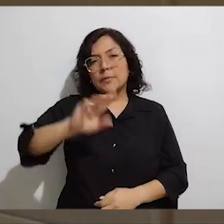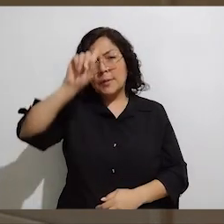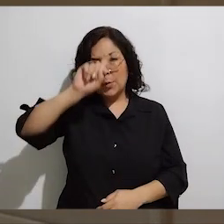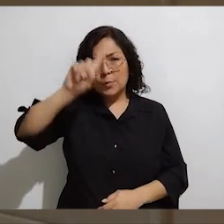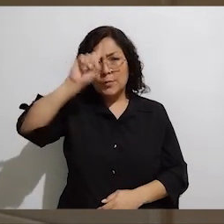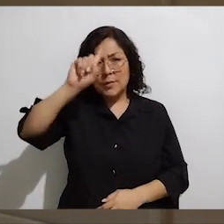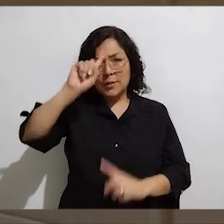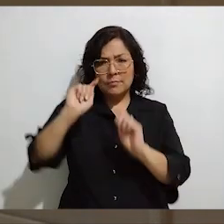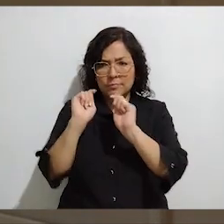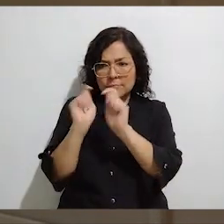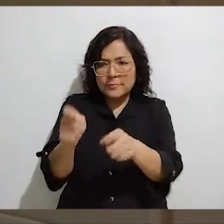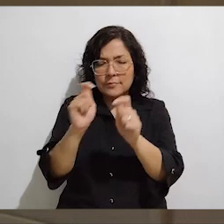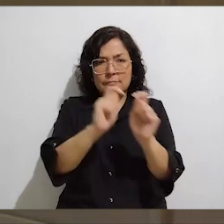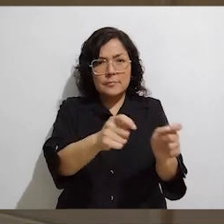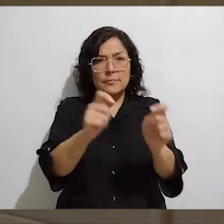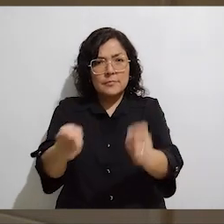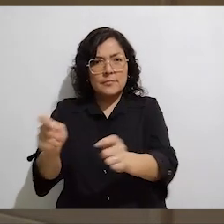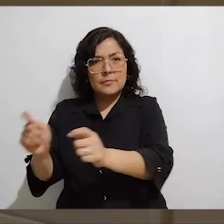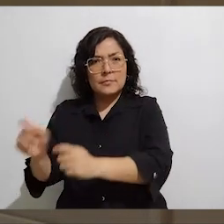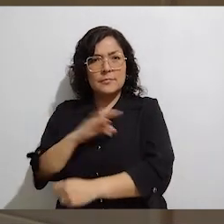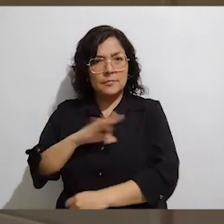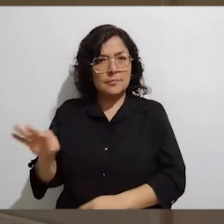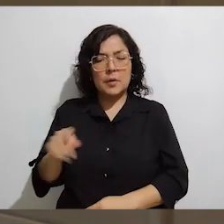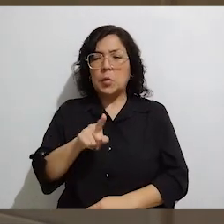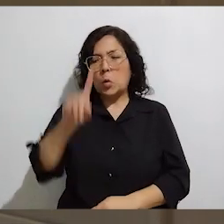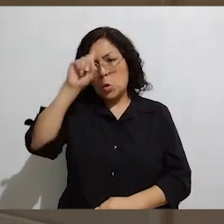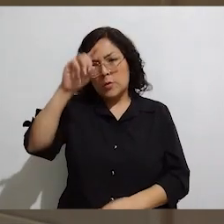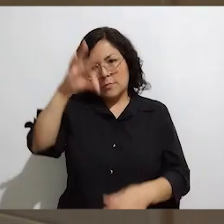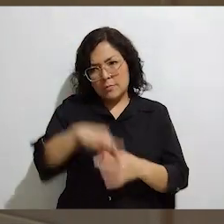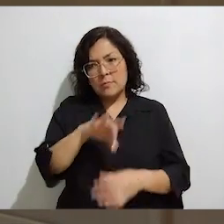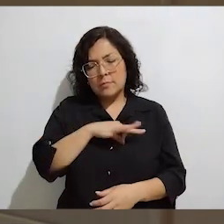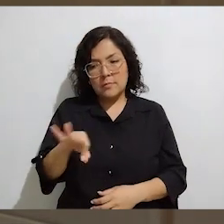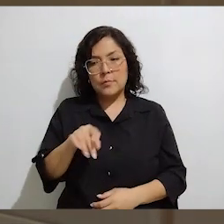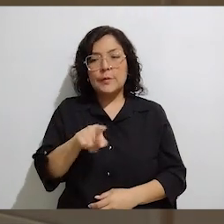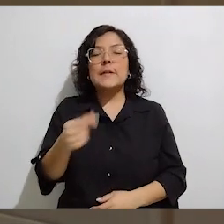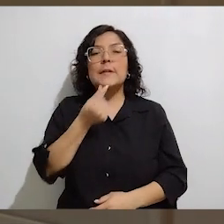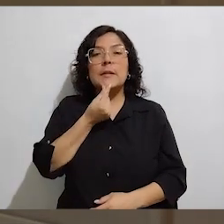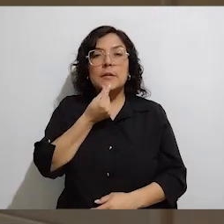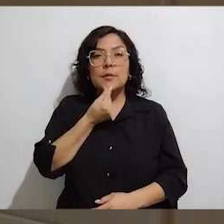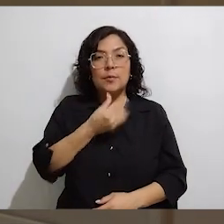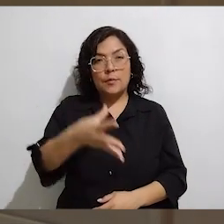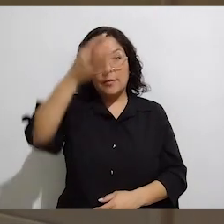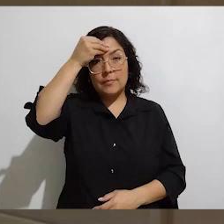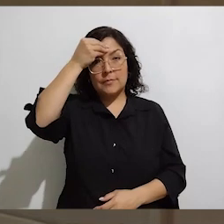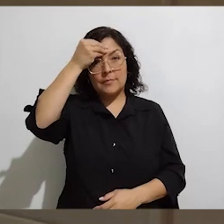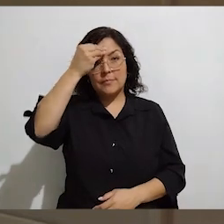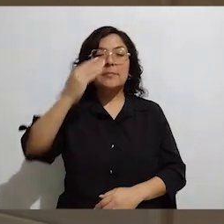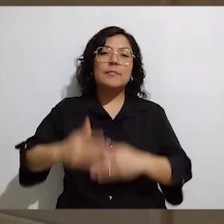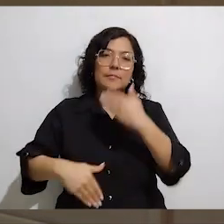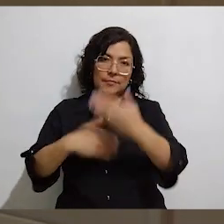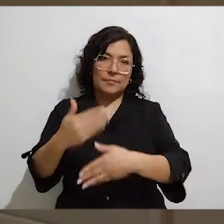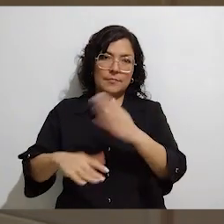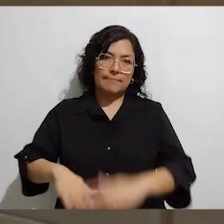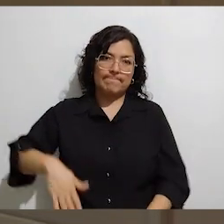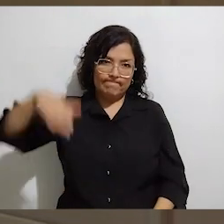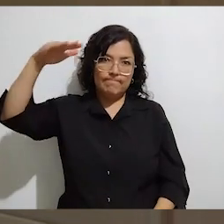electorales infantiles, es decir, han trabajado desde la infancia para poder ir construyendo una ciudadanía. Estos